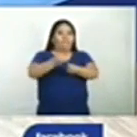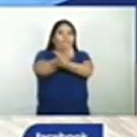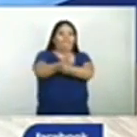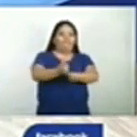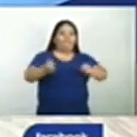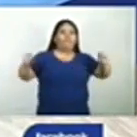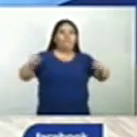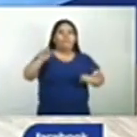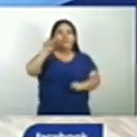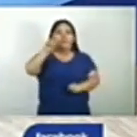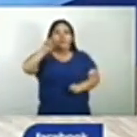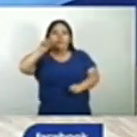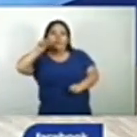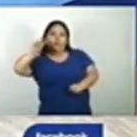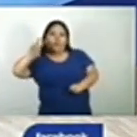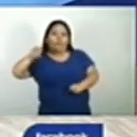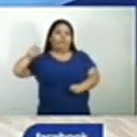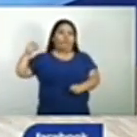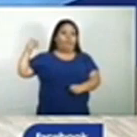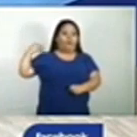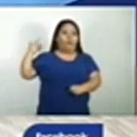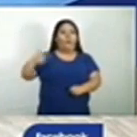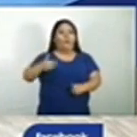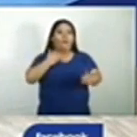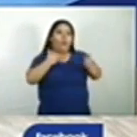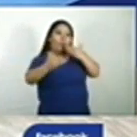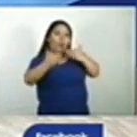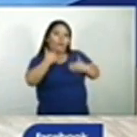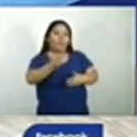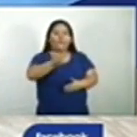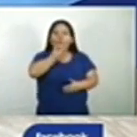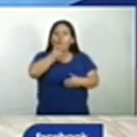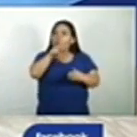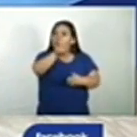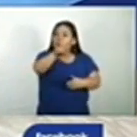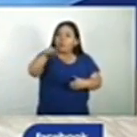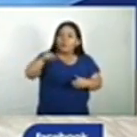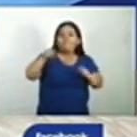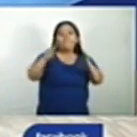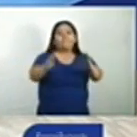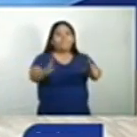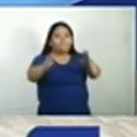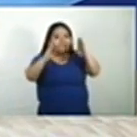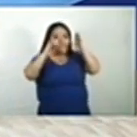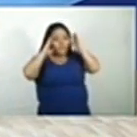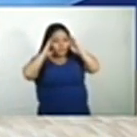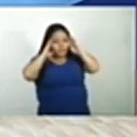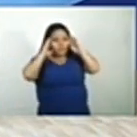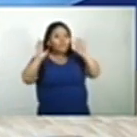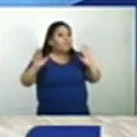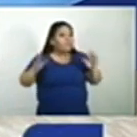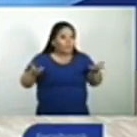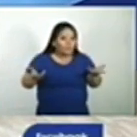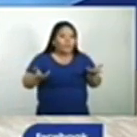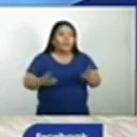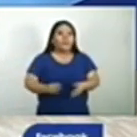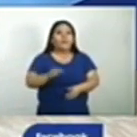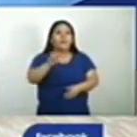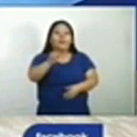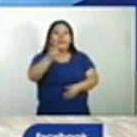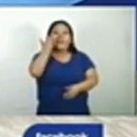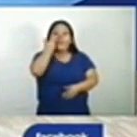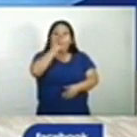de gesta independentista. Arrancamos con el detalle de la información y queremos que usted preste mucha atención a lo siguiente, porque las